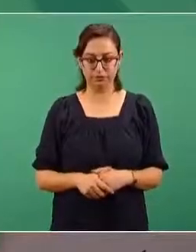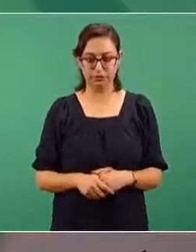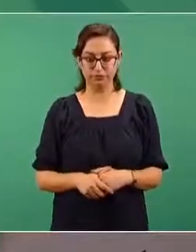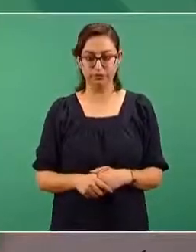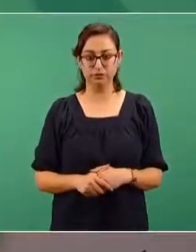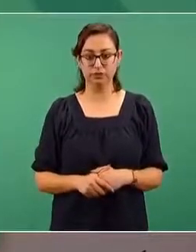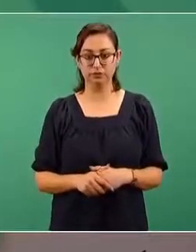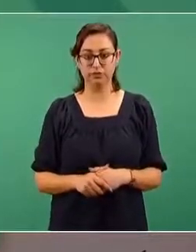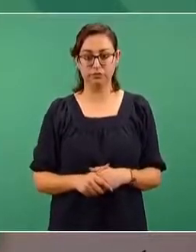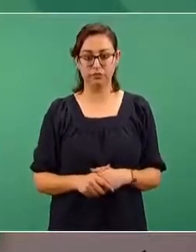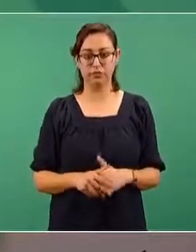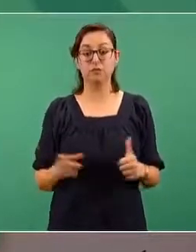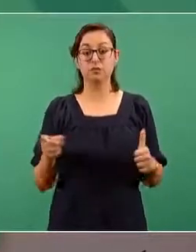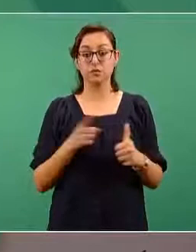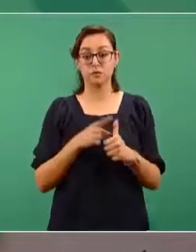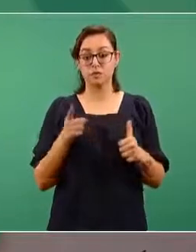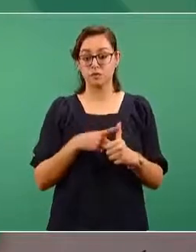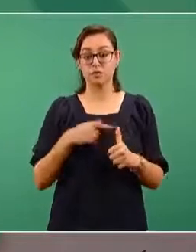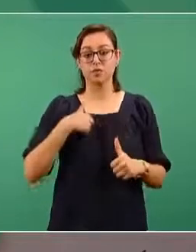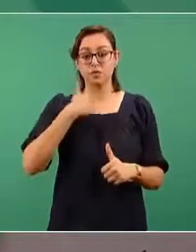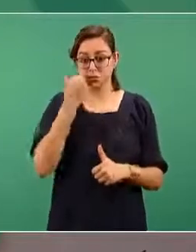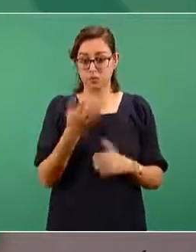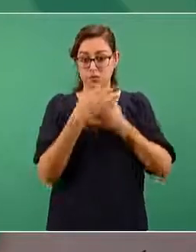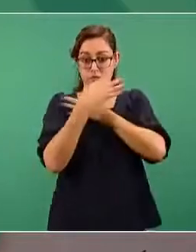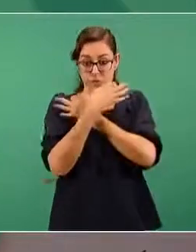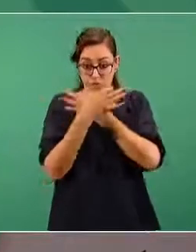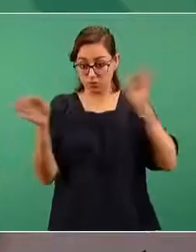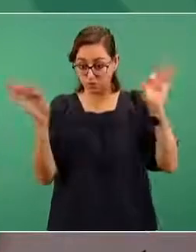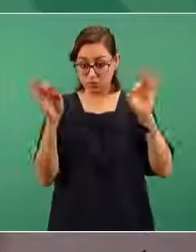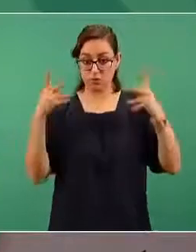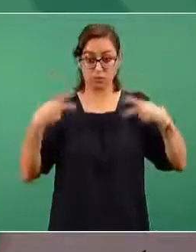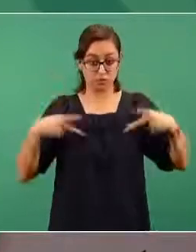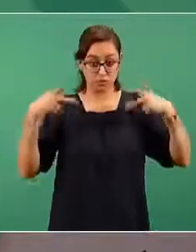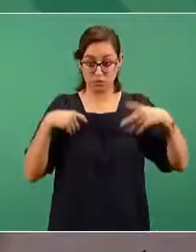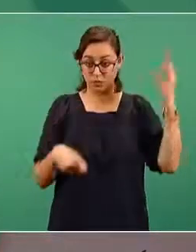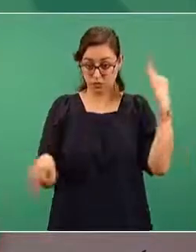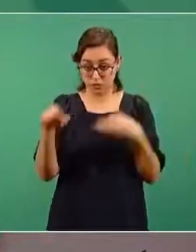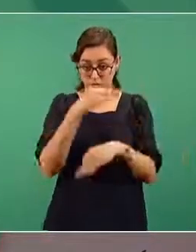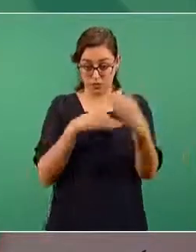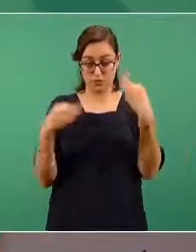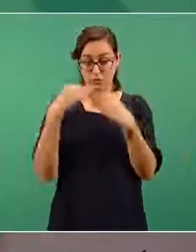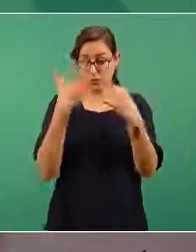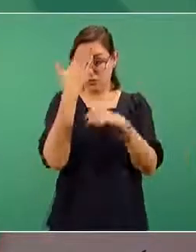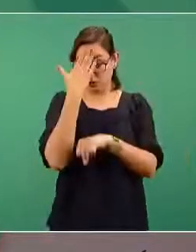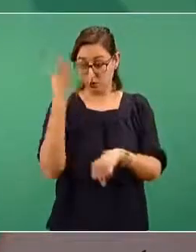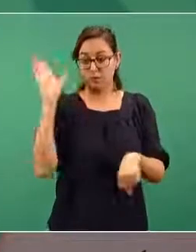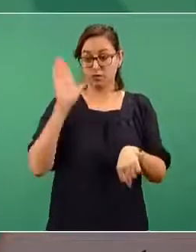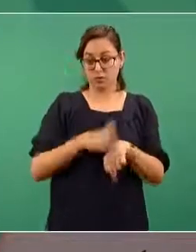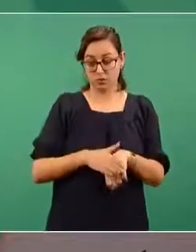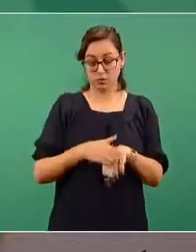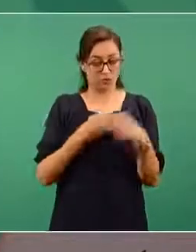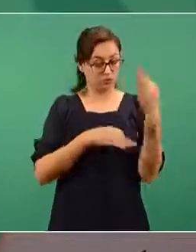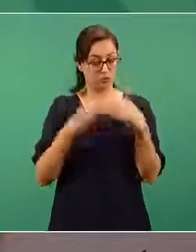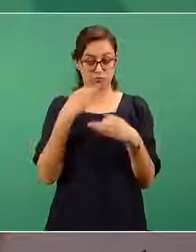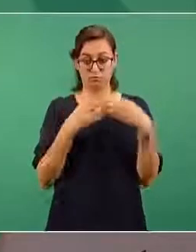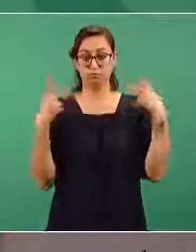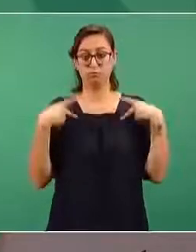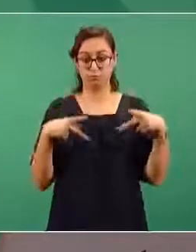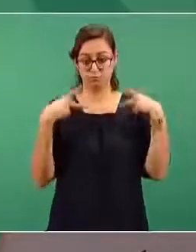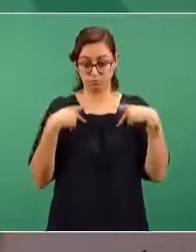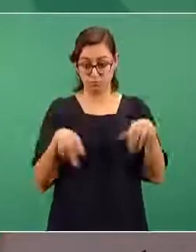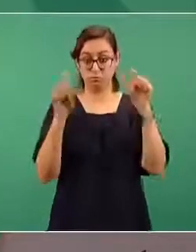que queremos que se quede en todas las casas y todas las personas que nos ven.